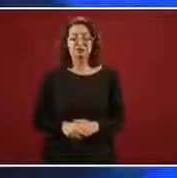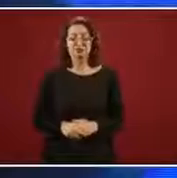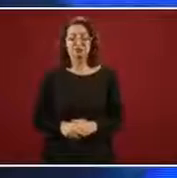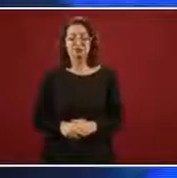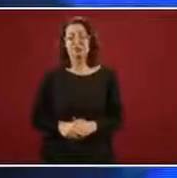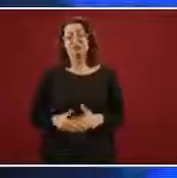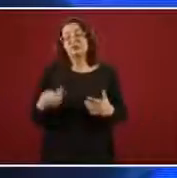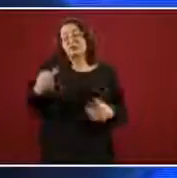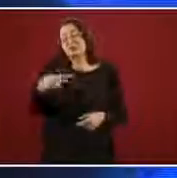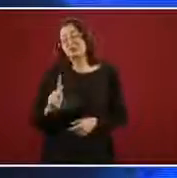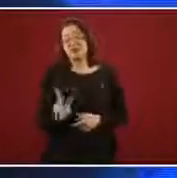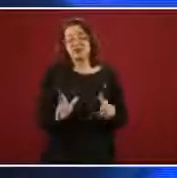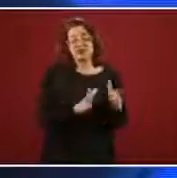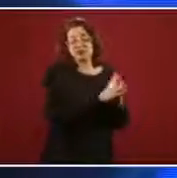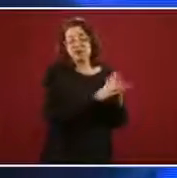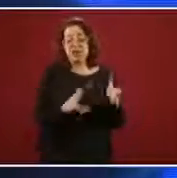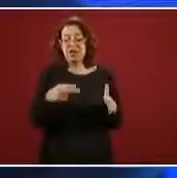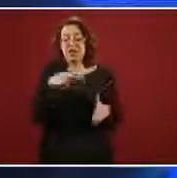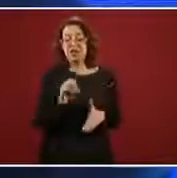neoconservadores,